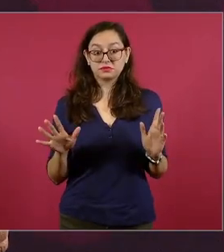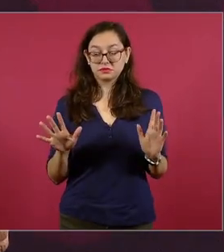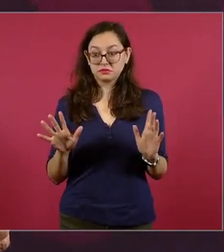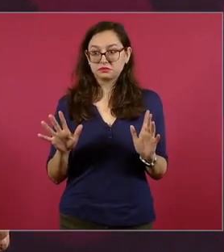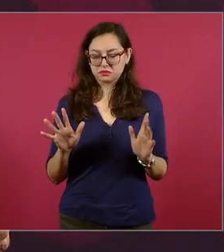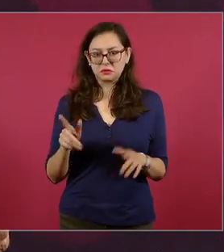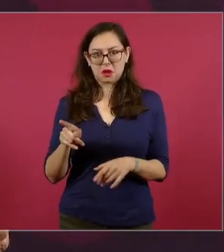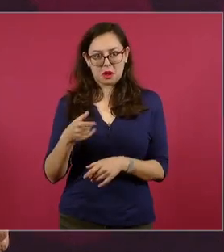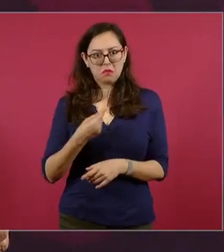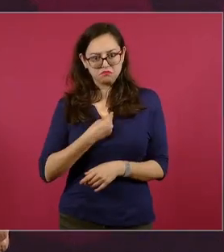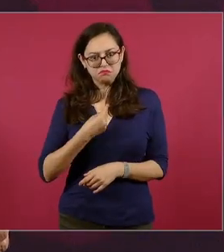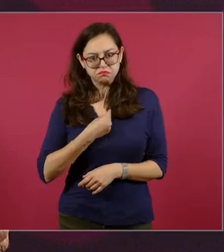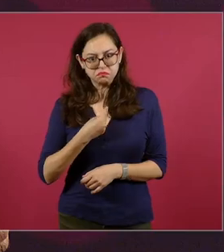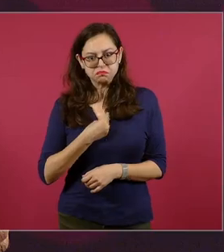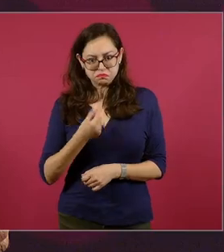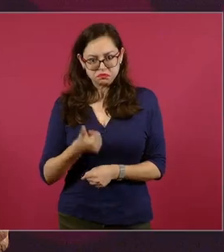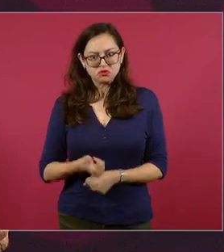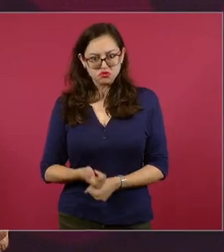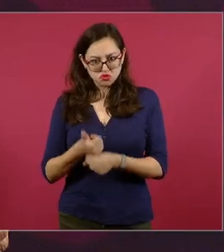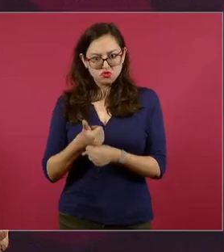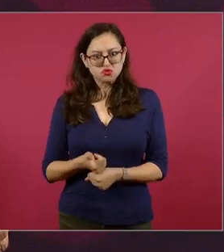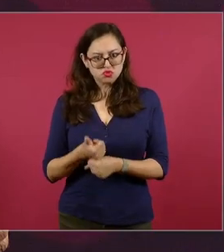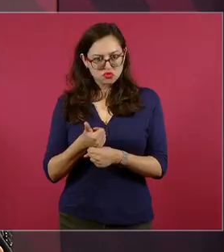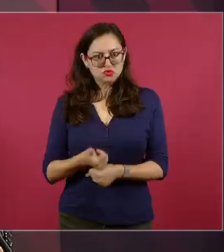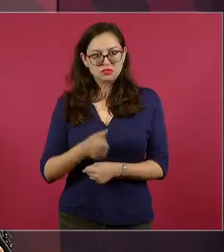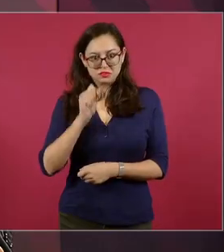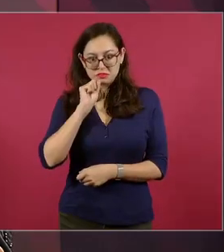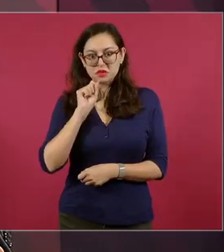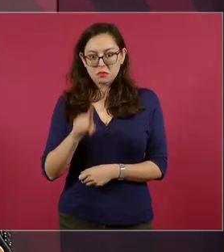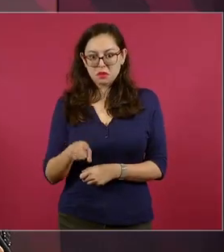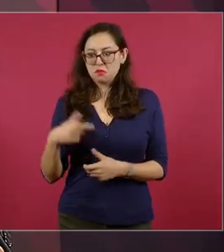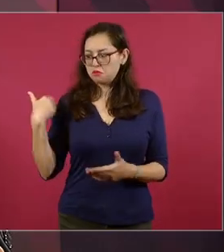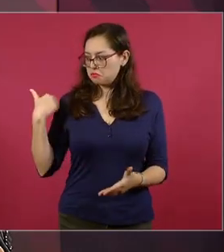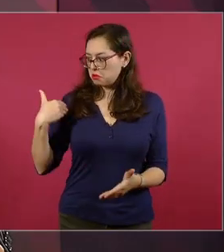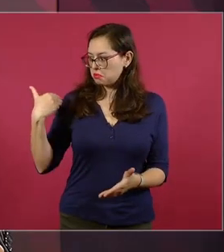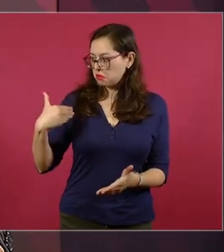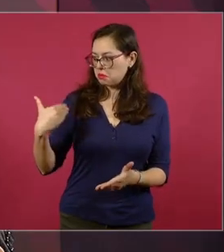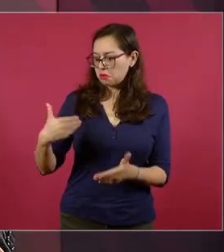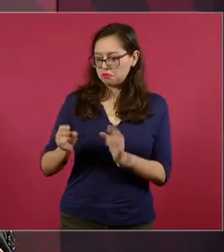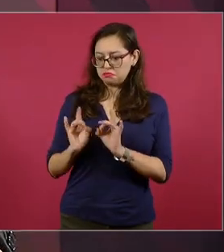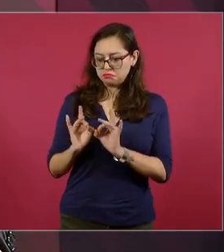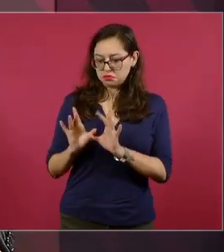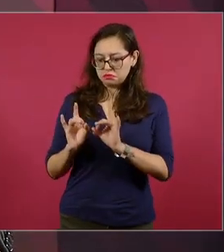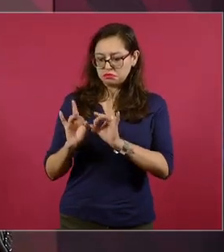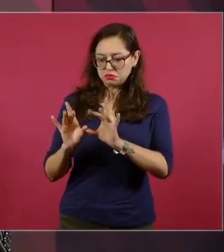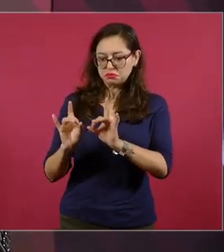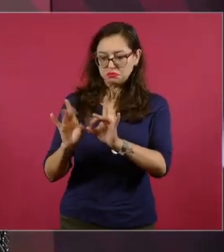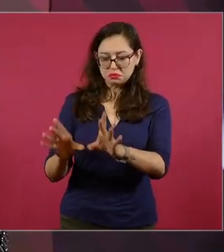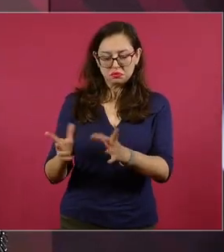sufrido en varios tiempos de la historia.